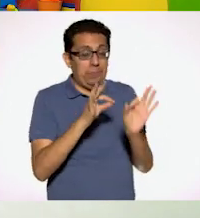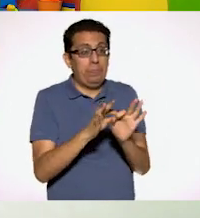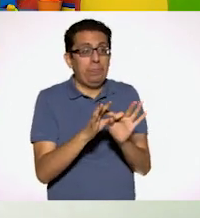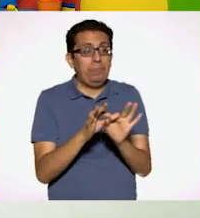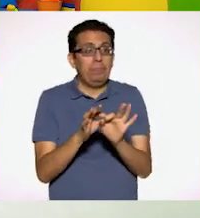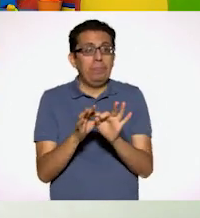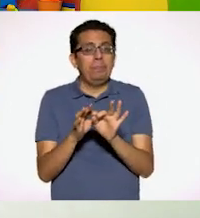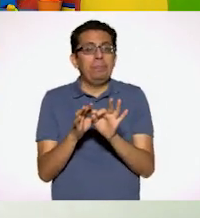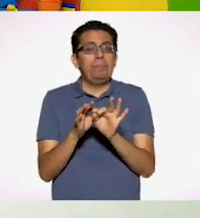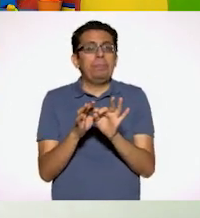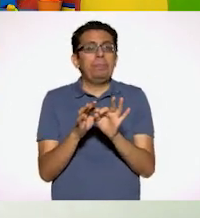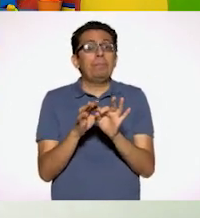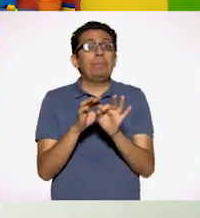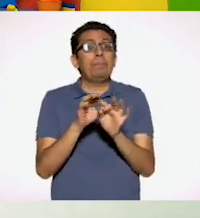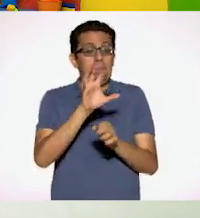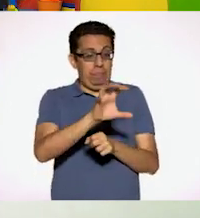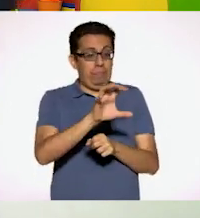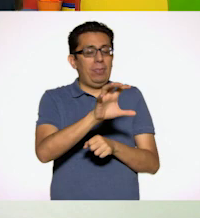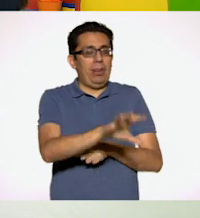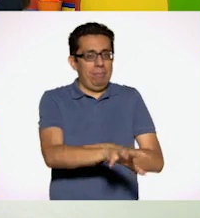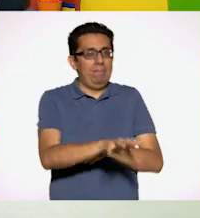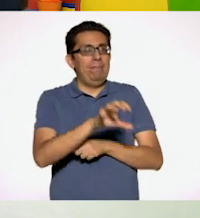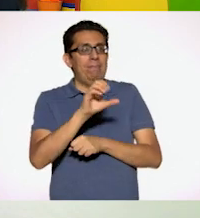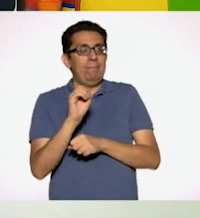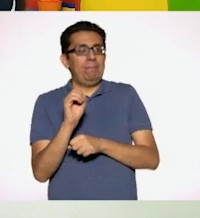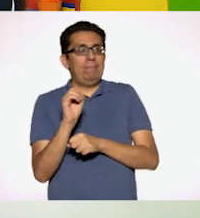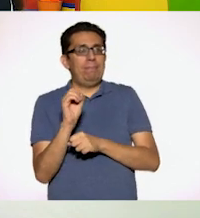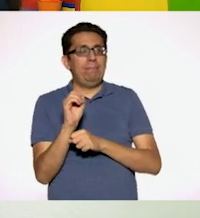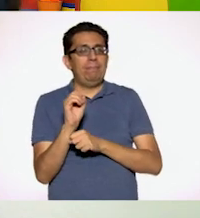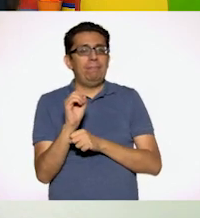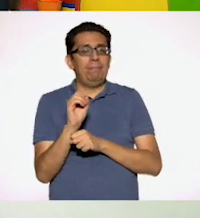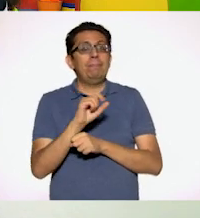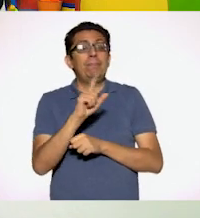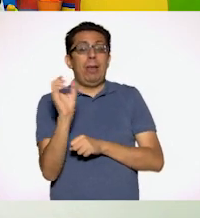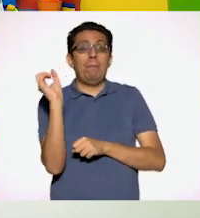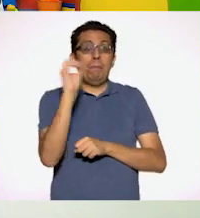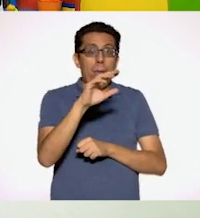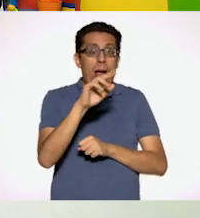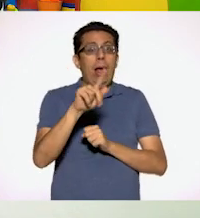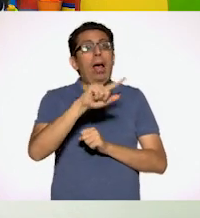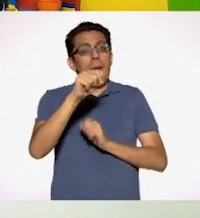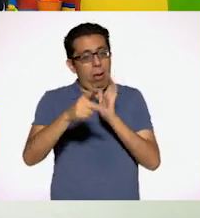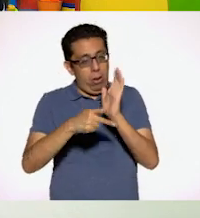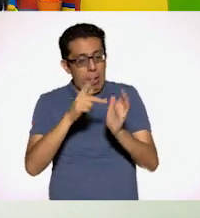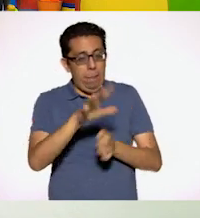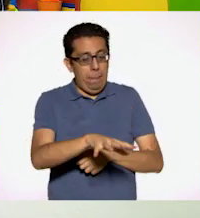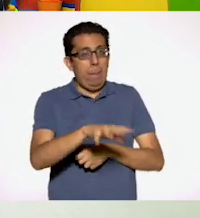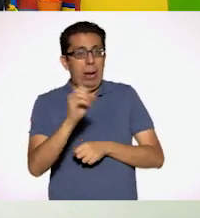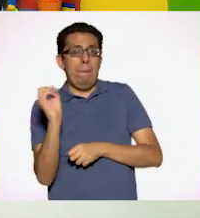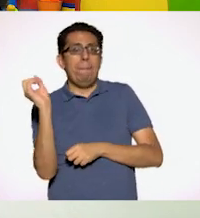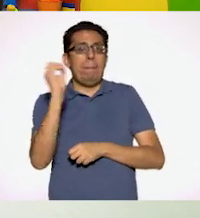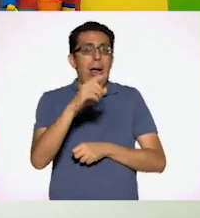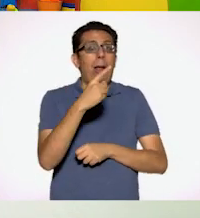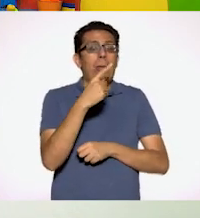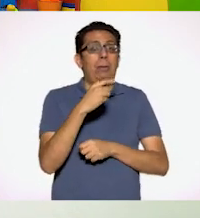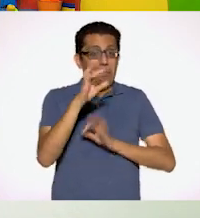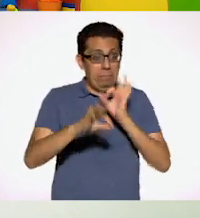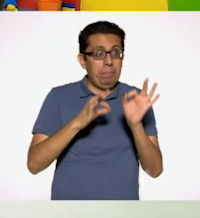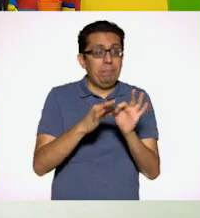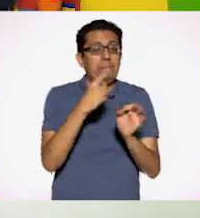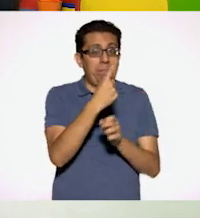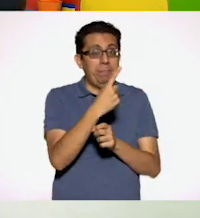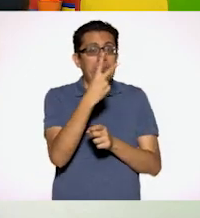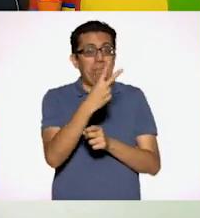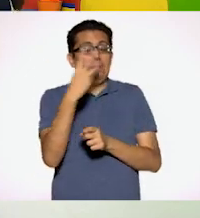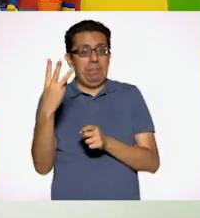Vamos a agarrar una pelota y la vamos a lanzar y luego tomamos otra y la lanzamos. ¿Lista? A la cuenta de tres.